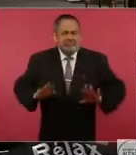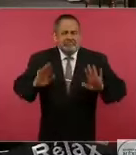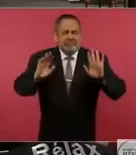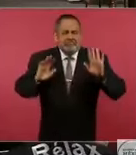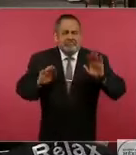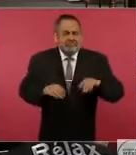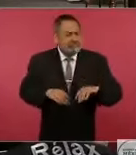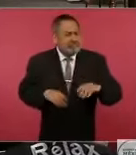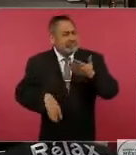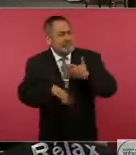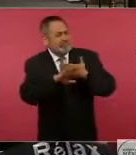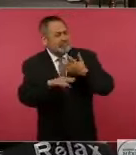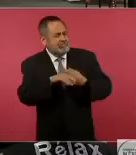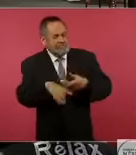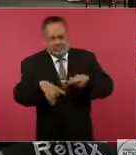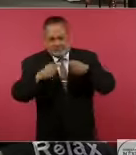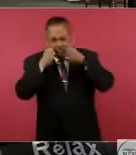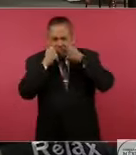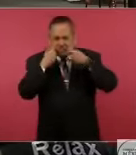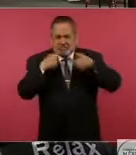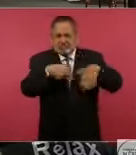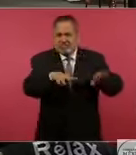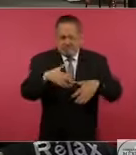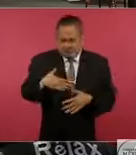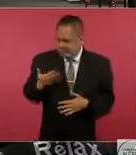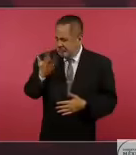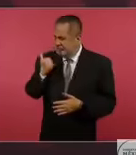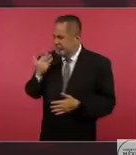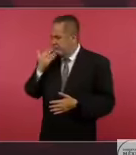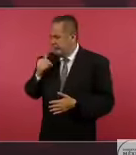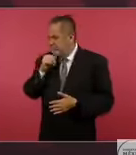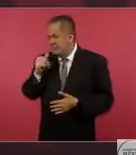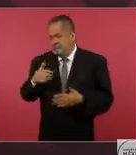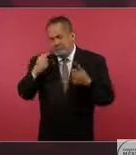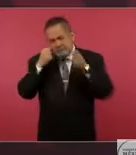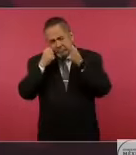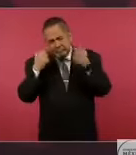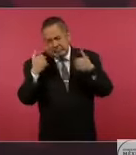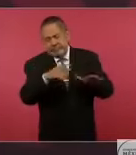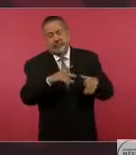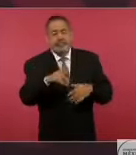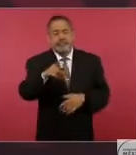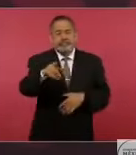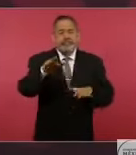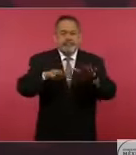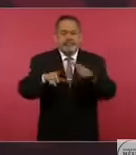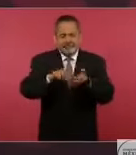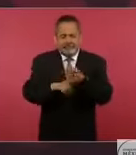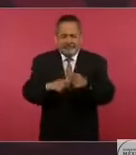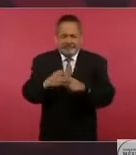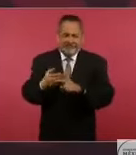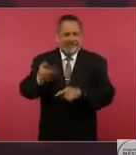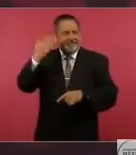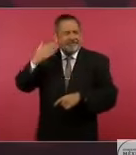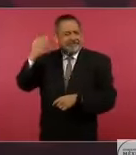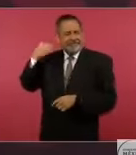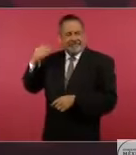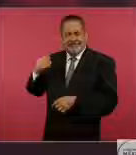¿qué te puede importar? A mí, en algunas ocasiones, antes del desafuero,